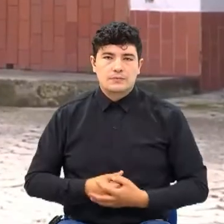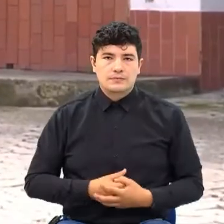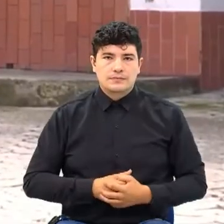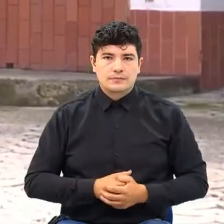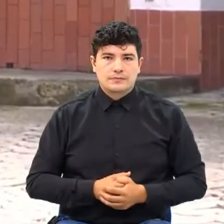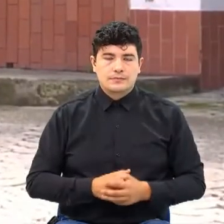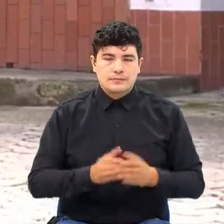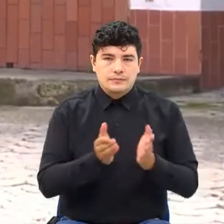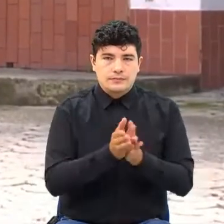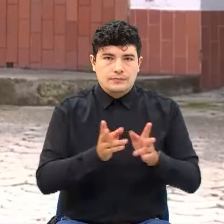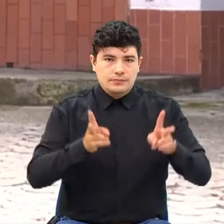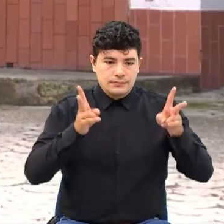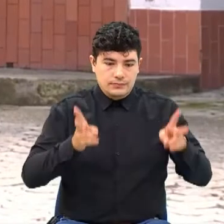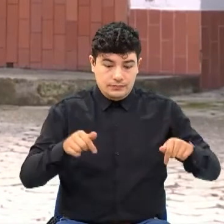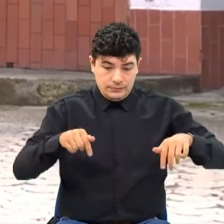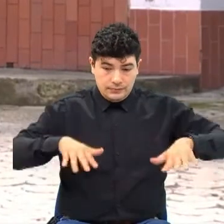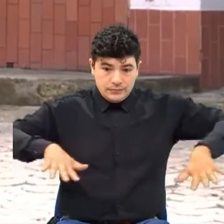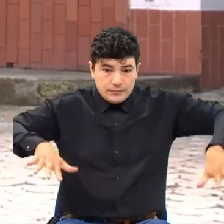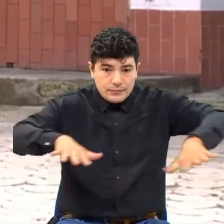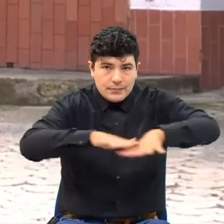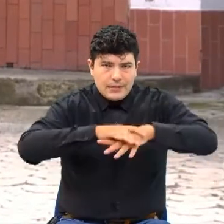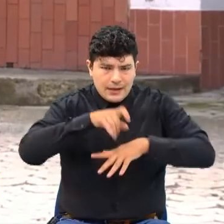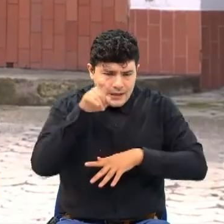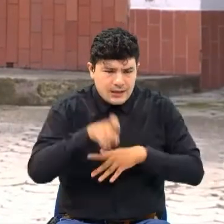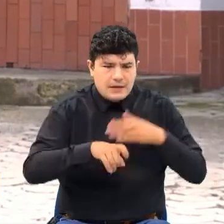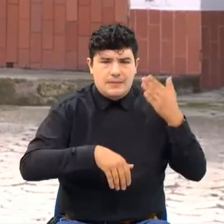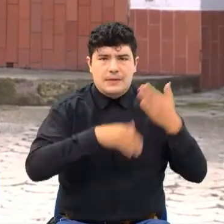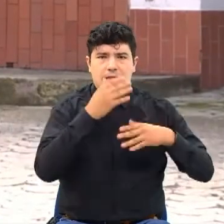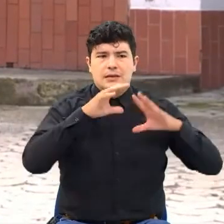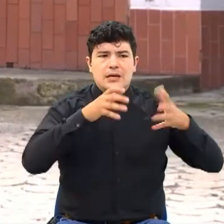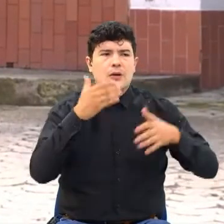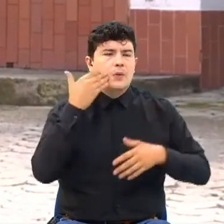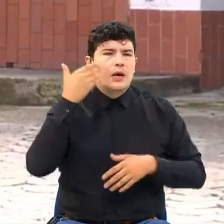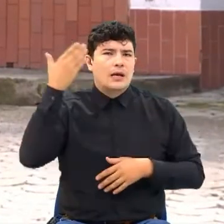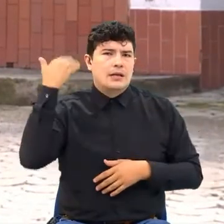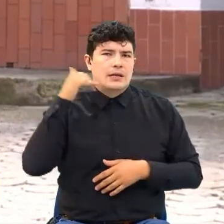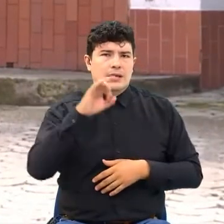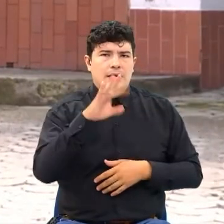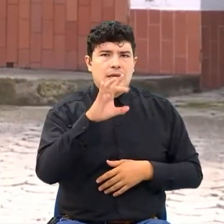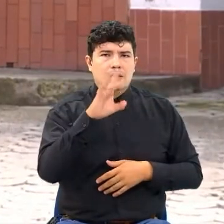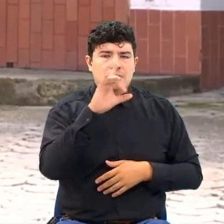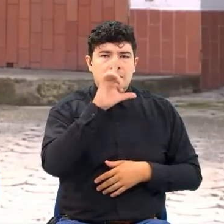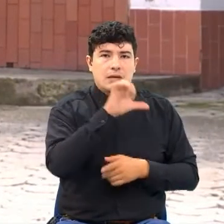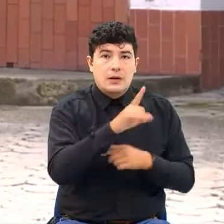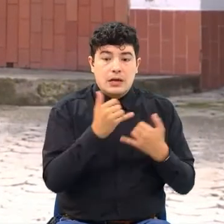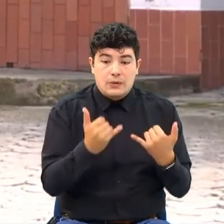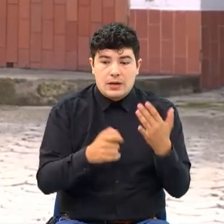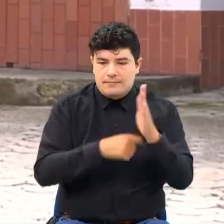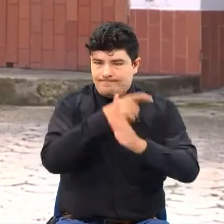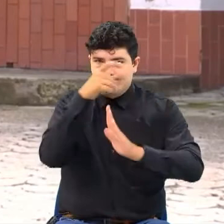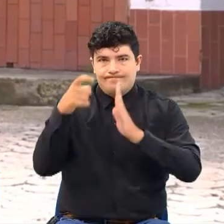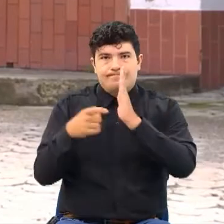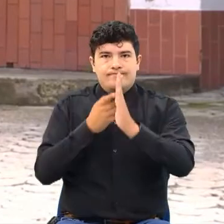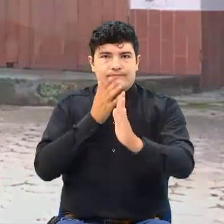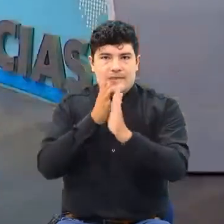Aquí los estudiantes deberían haber iniciado clases el próximo 15 de julio. Pues por ahora es la información que tenemos desde